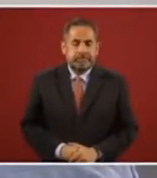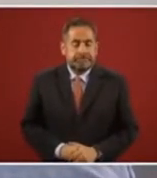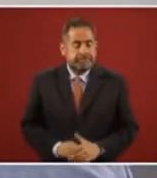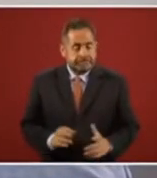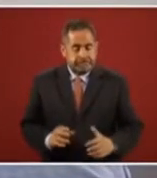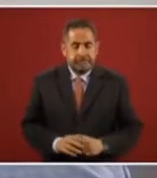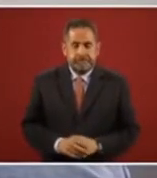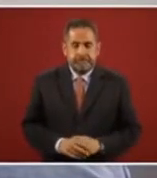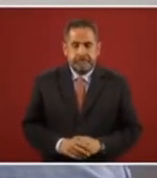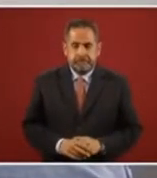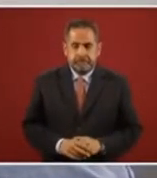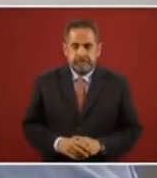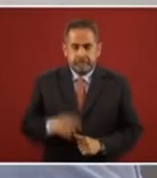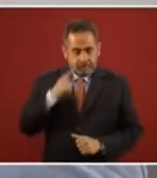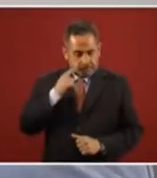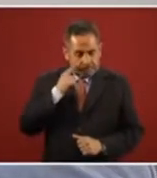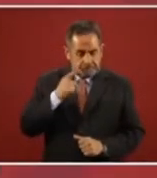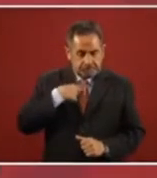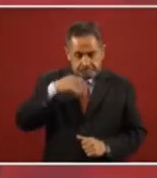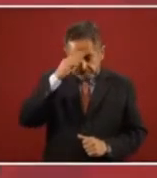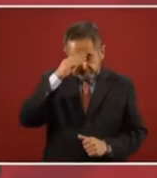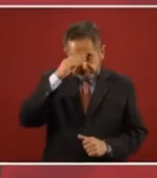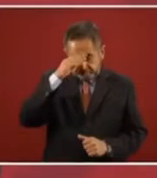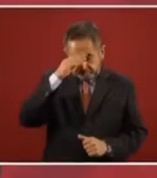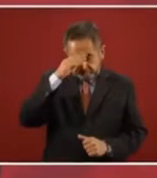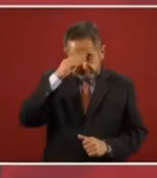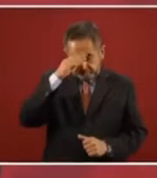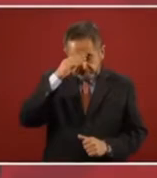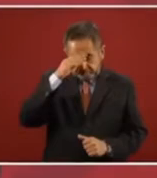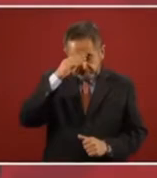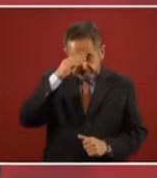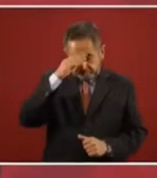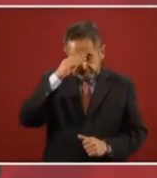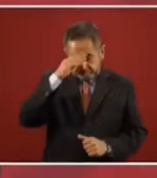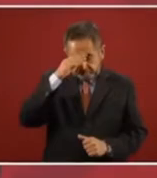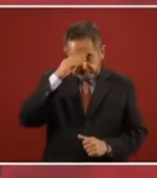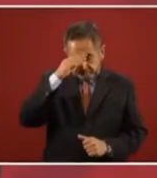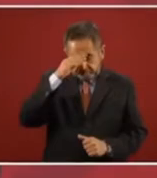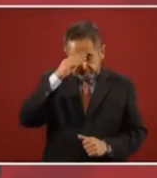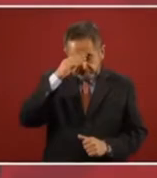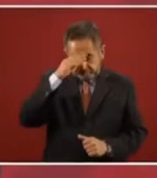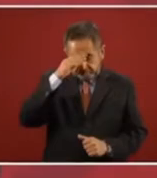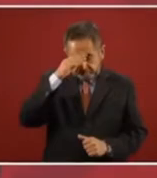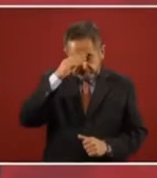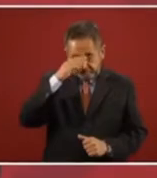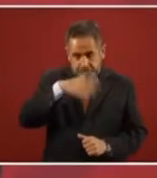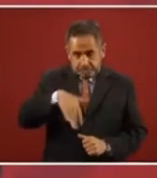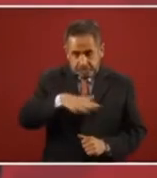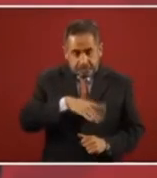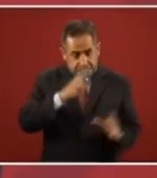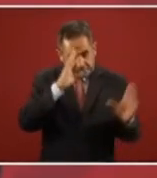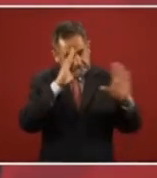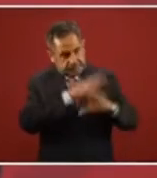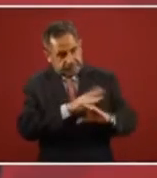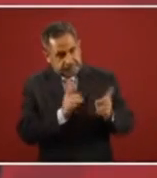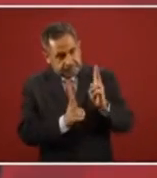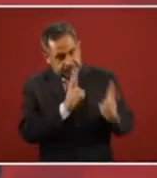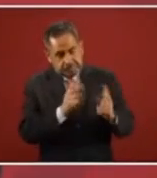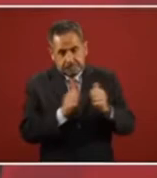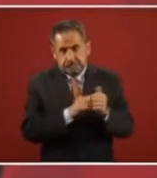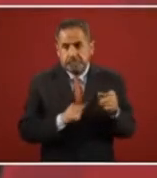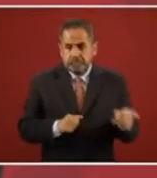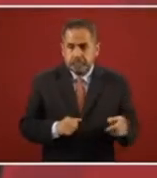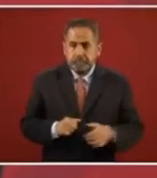hay que buscar la conciliación show in internet for conservation y lo mejor